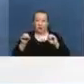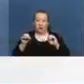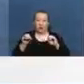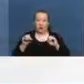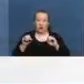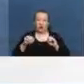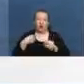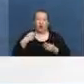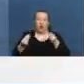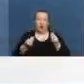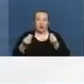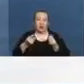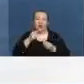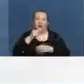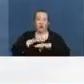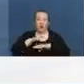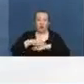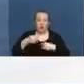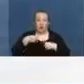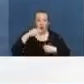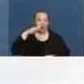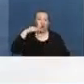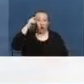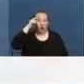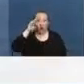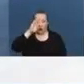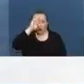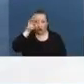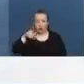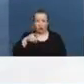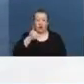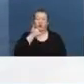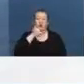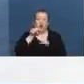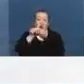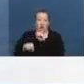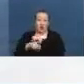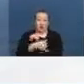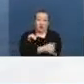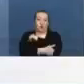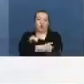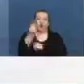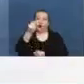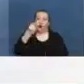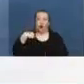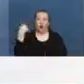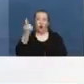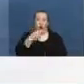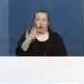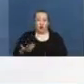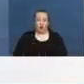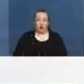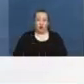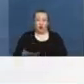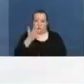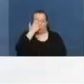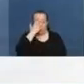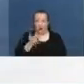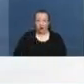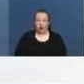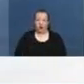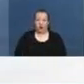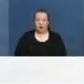lo que le está haciendo lo están haciendo al país al estado derecho a los jóvenes que van a creer que así es así debe ser su